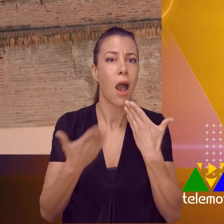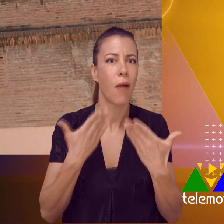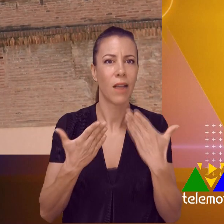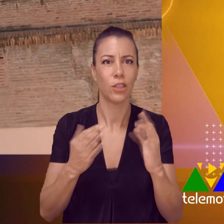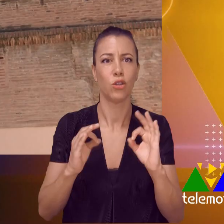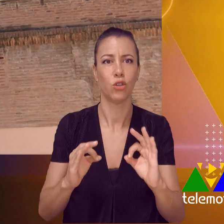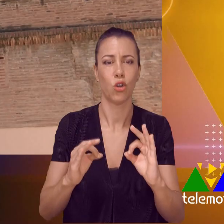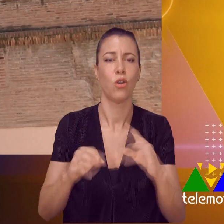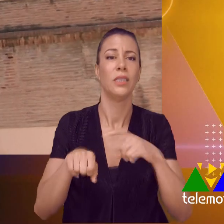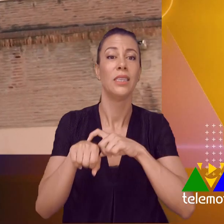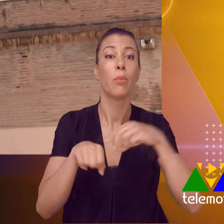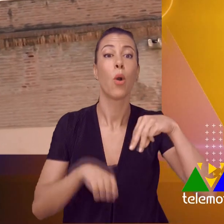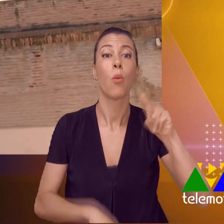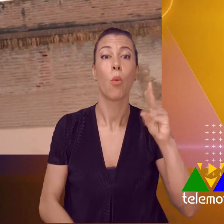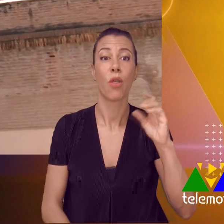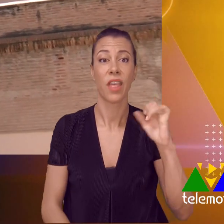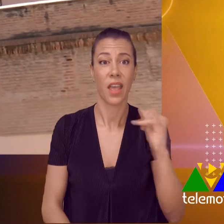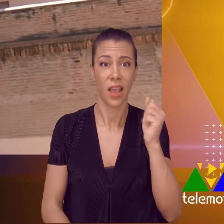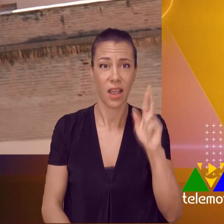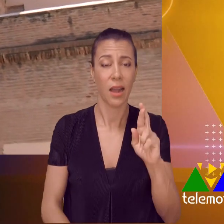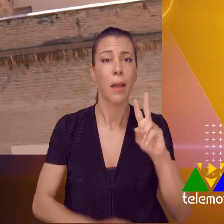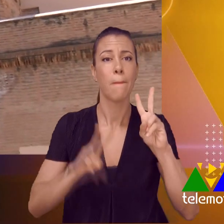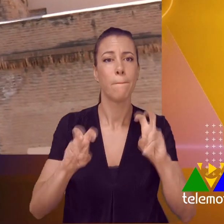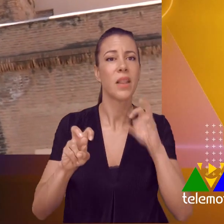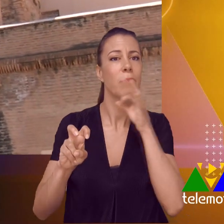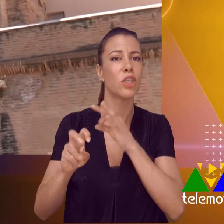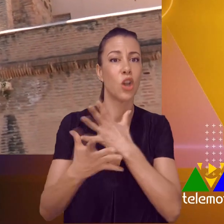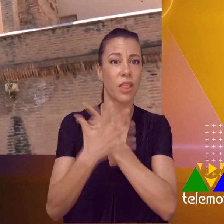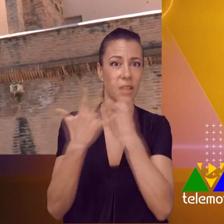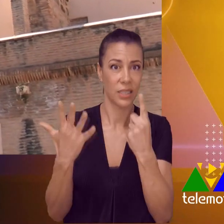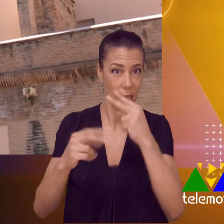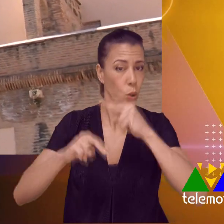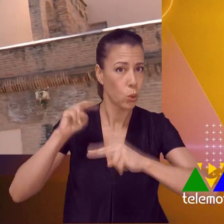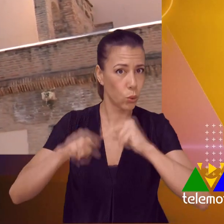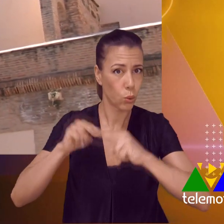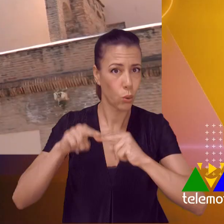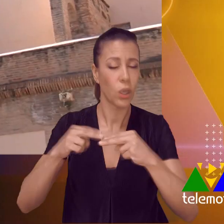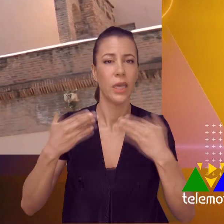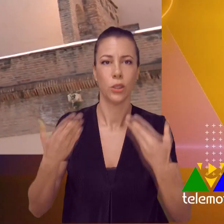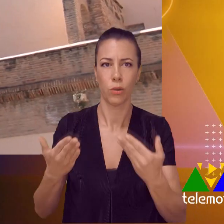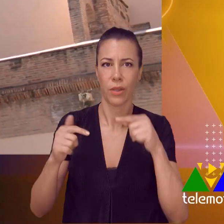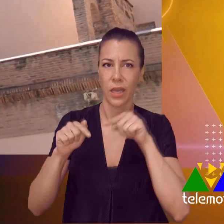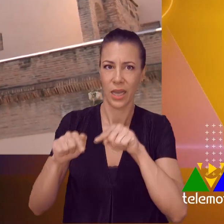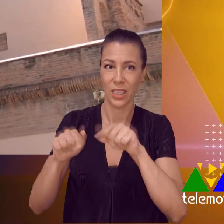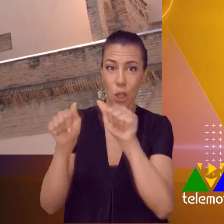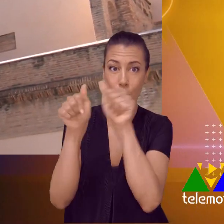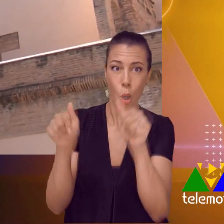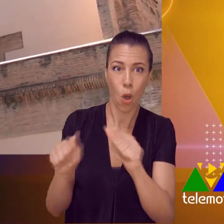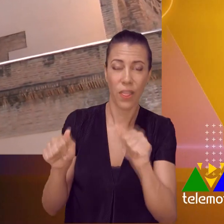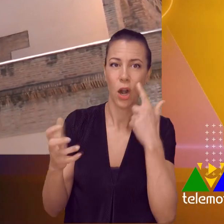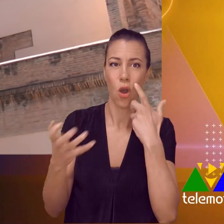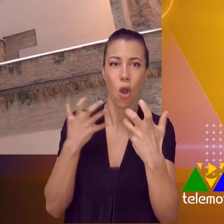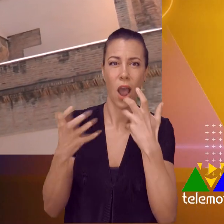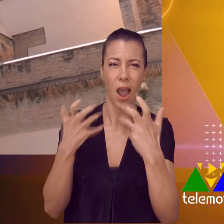iglesia mudéjar que se construye a principios del siglo XVI, y es lo que impera, ese modelo de